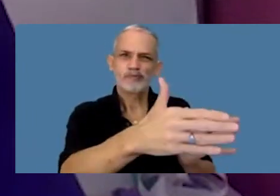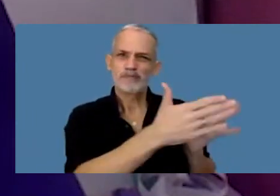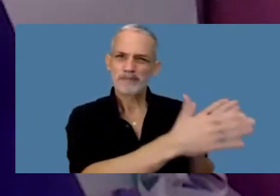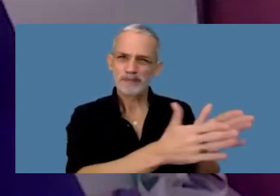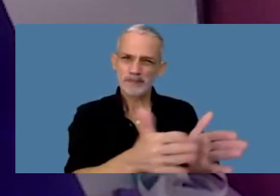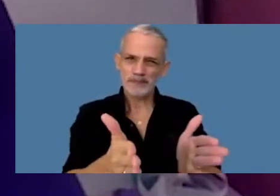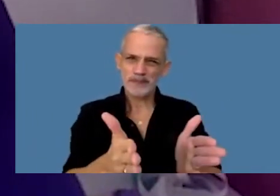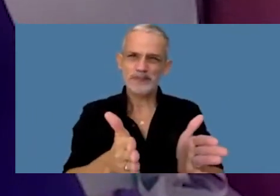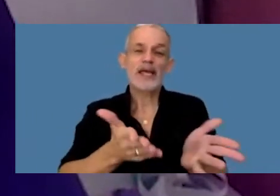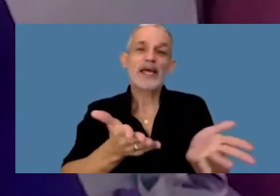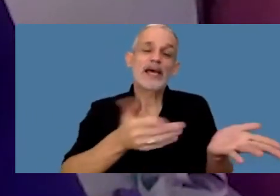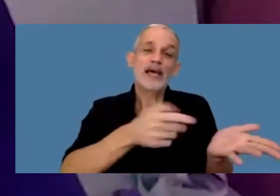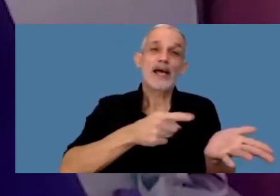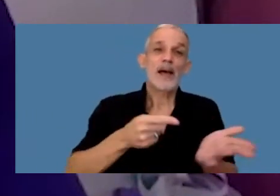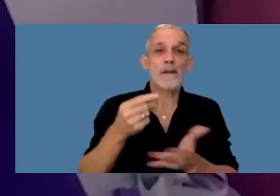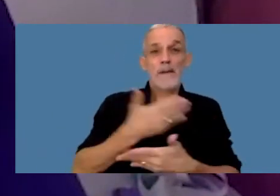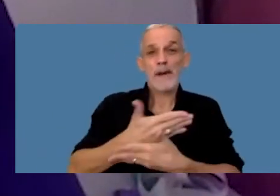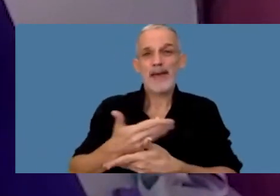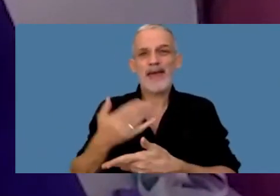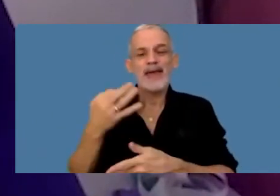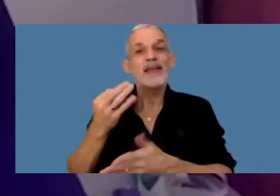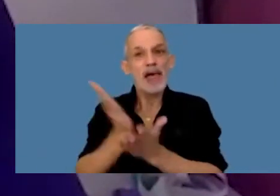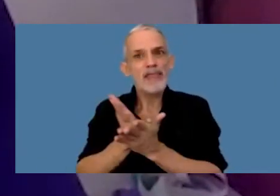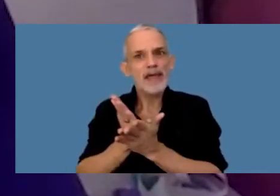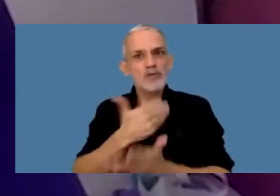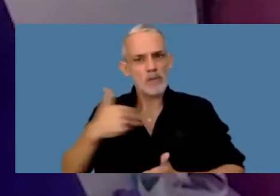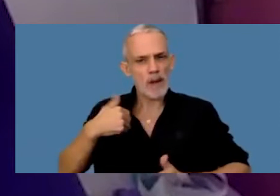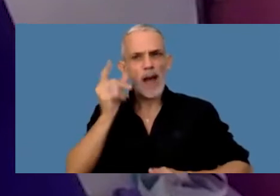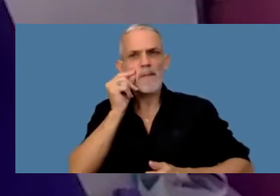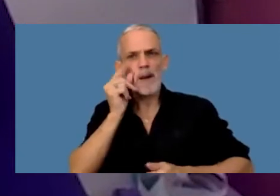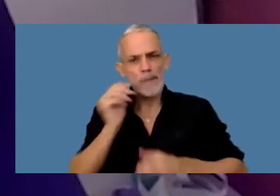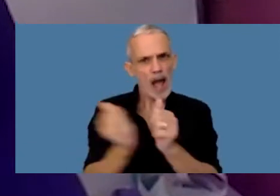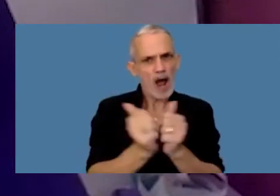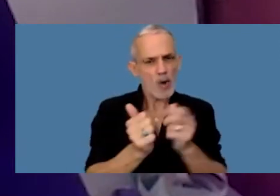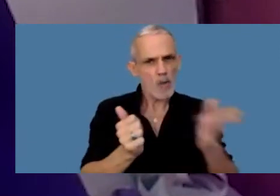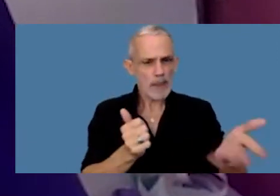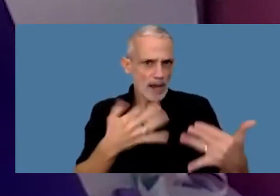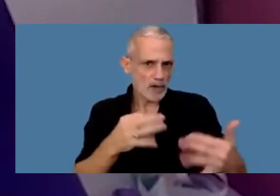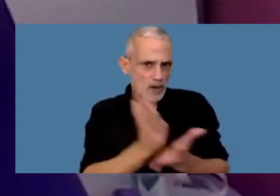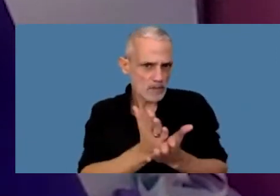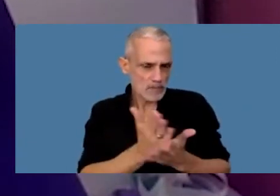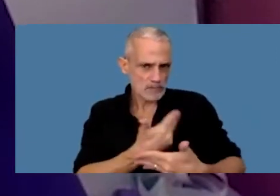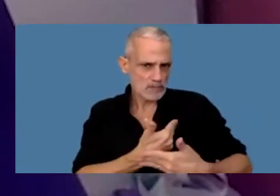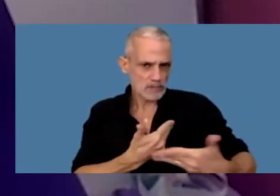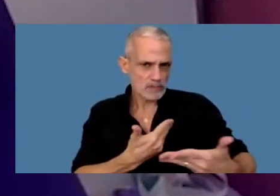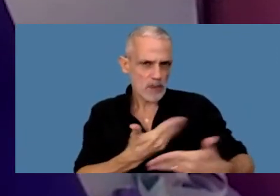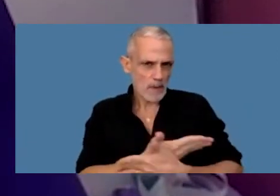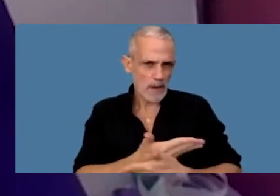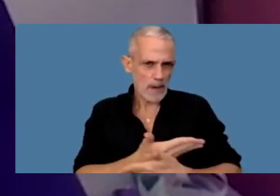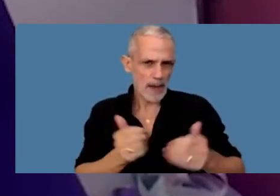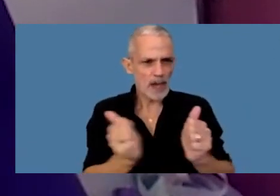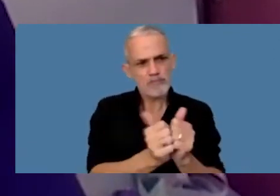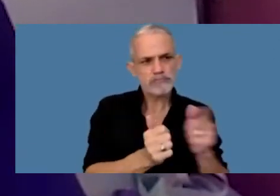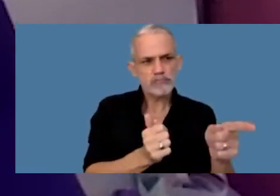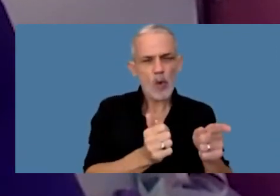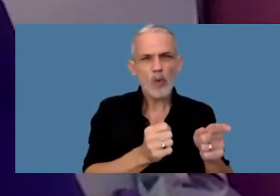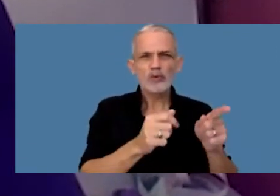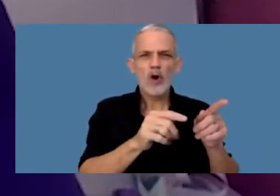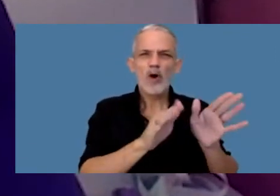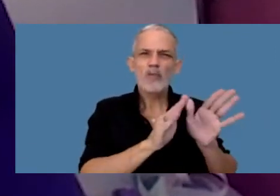cuestión más es que debe fomentarse lo que es la lactancia materna y facilitarle algún tipo